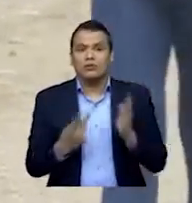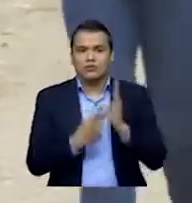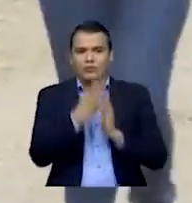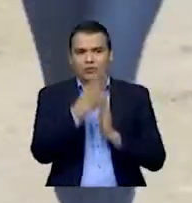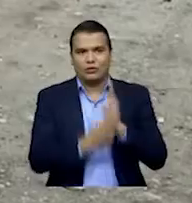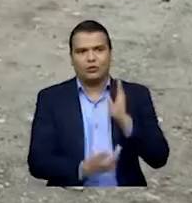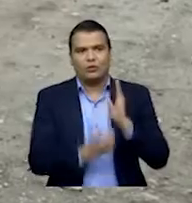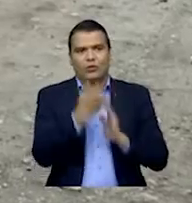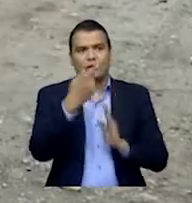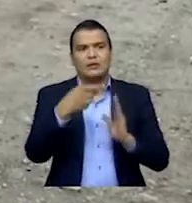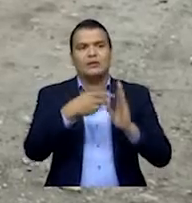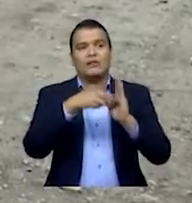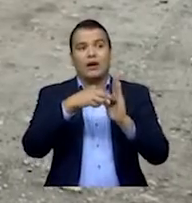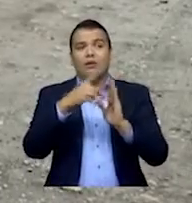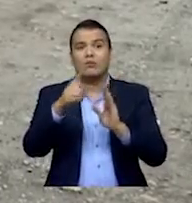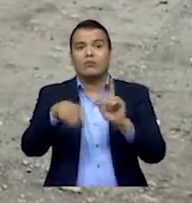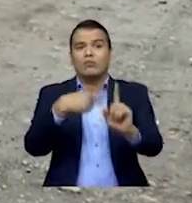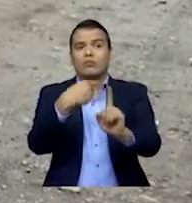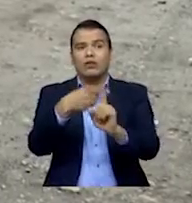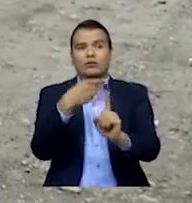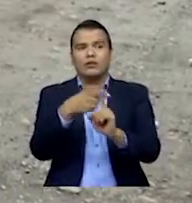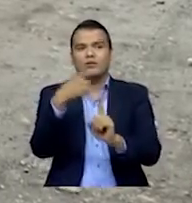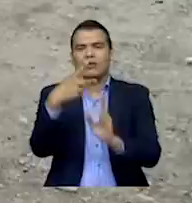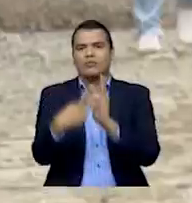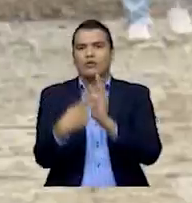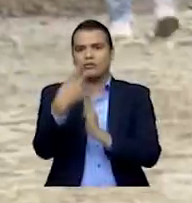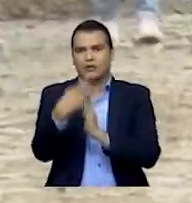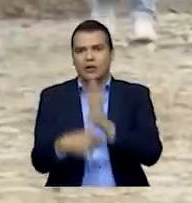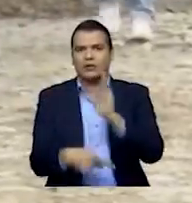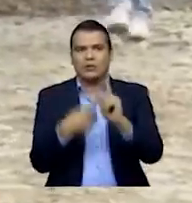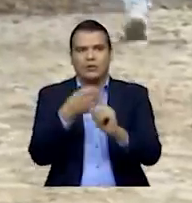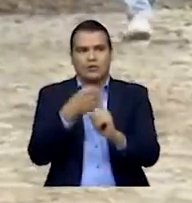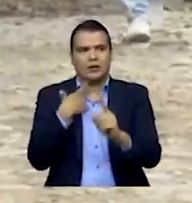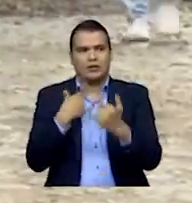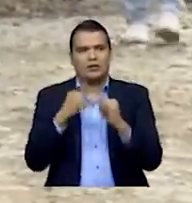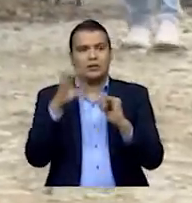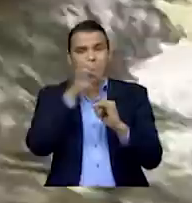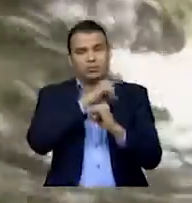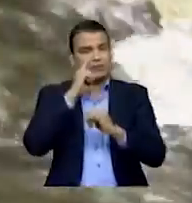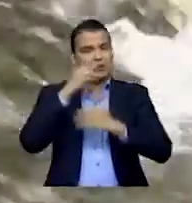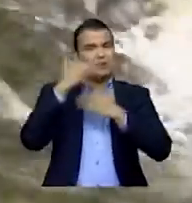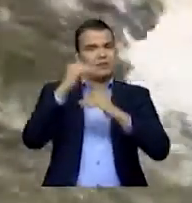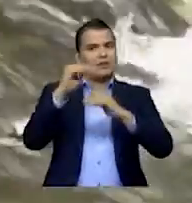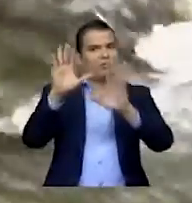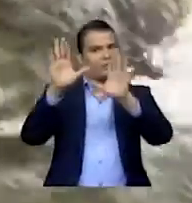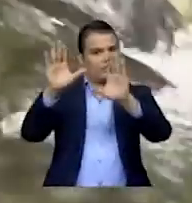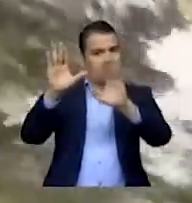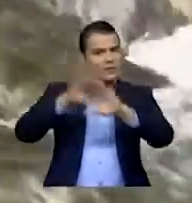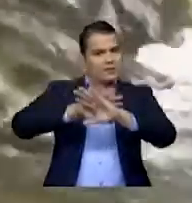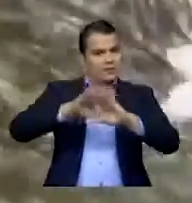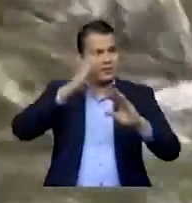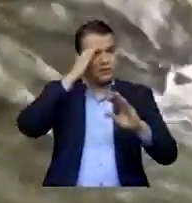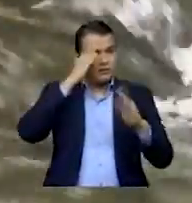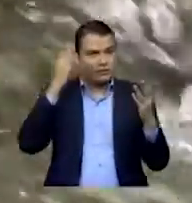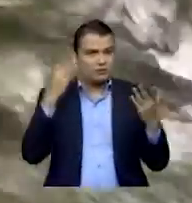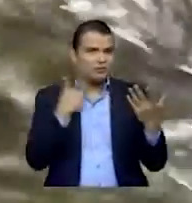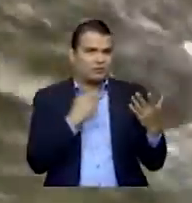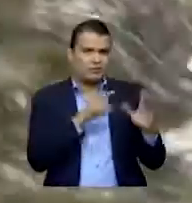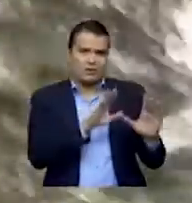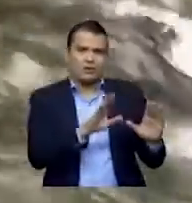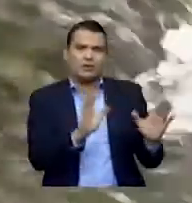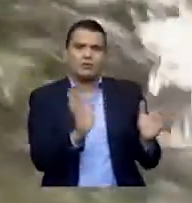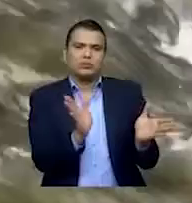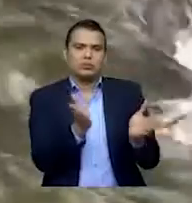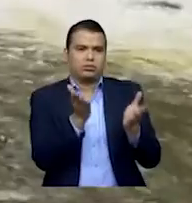como la autoridad ministra tiba y en un momento determinado decir estamos quietos en el parque porque necesitamos que él se